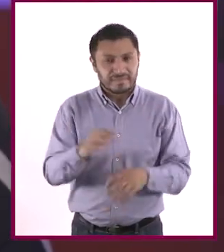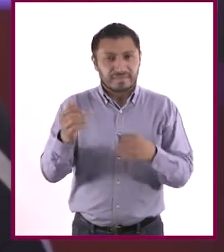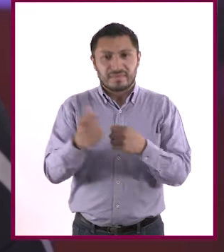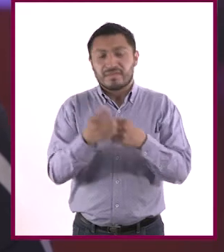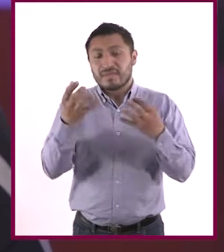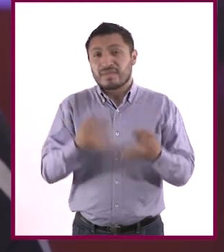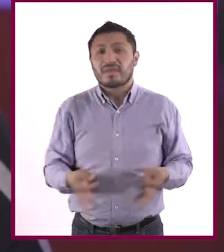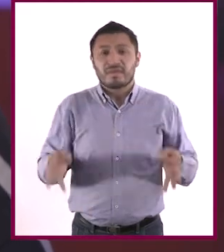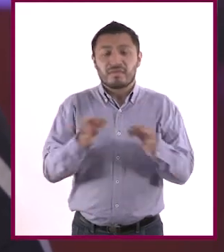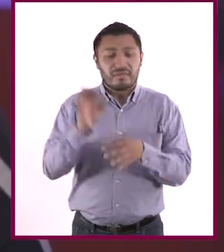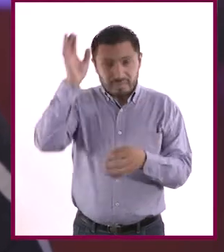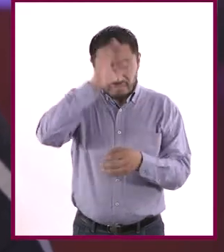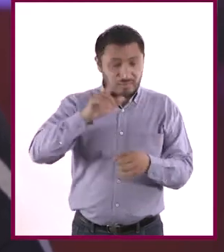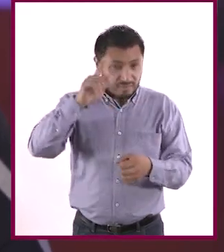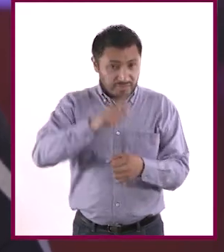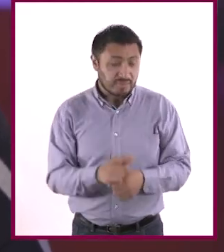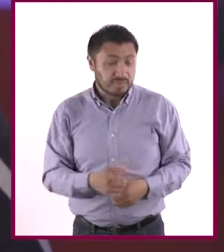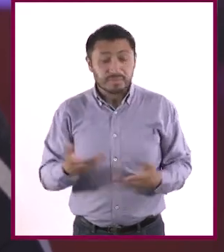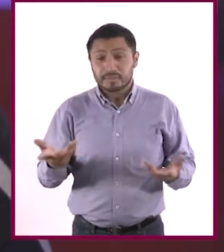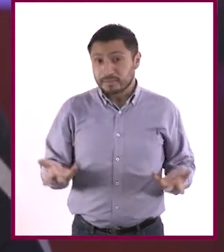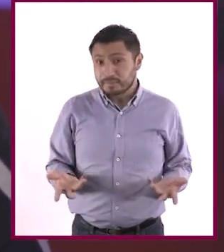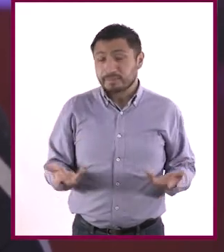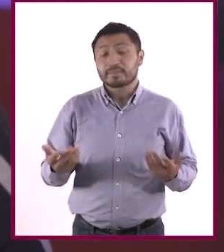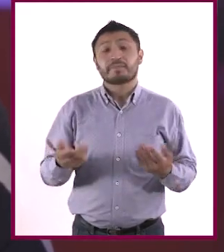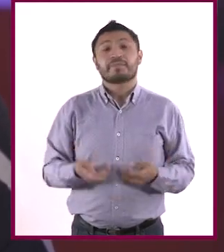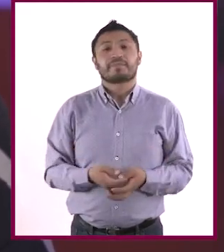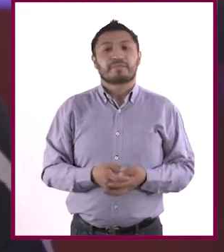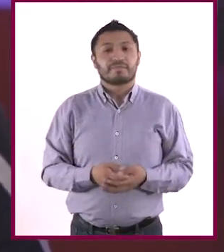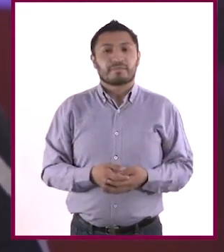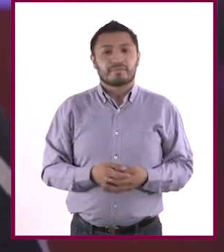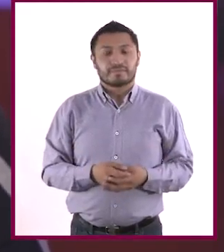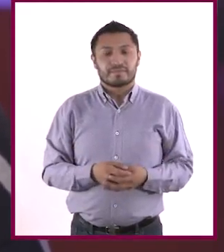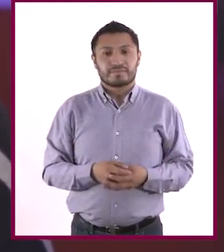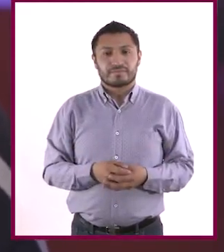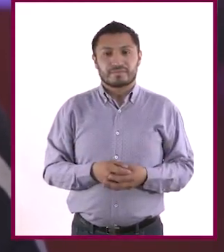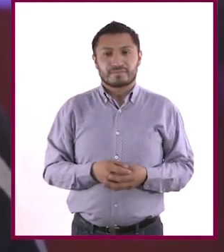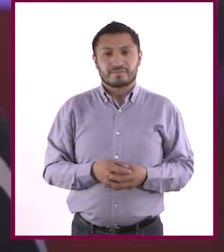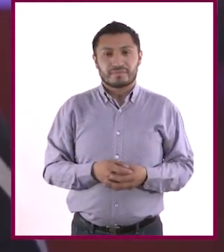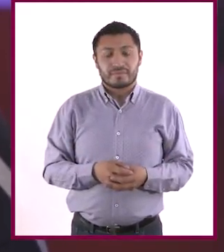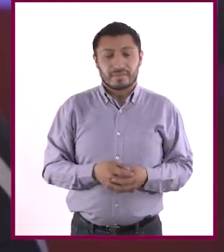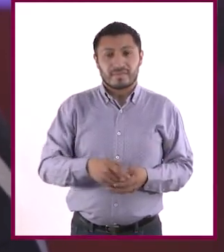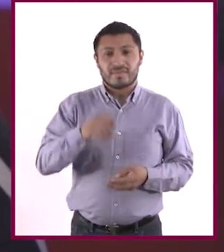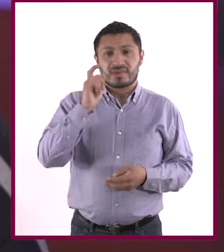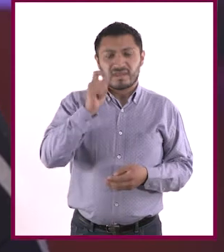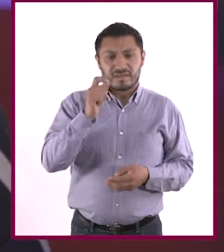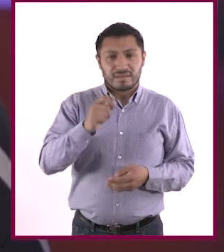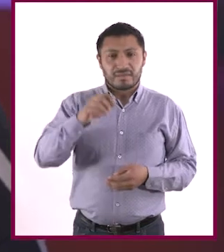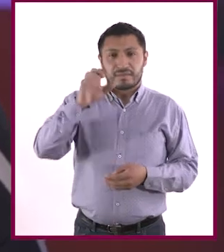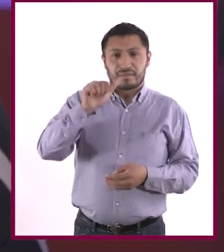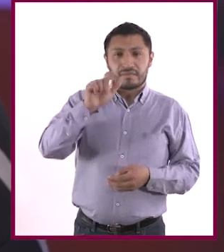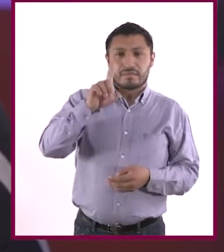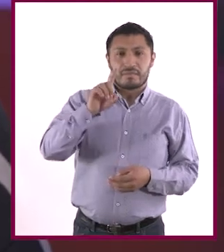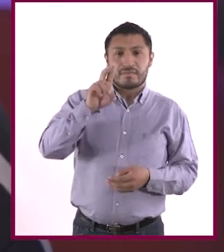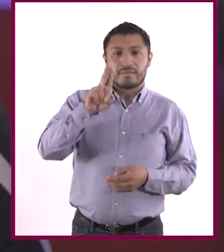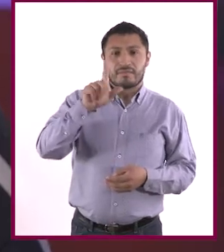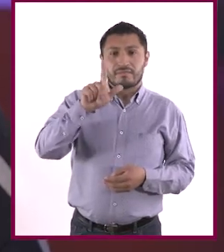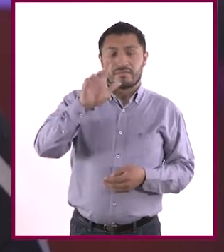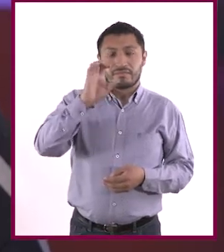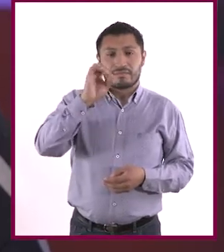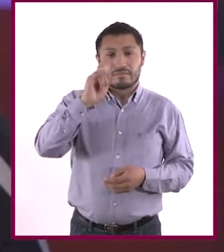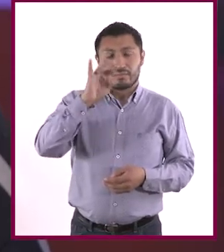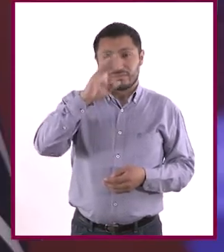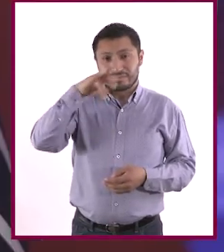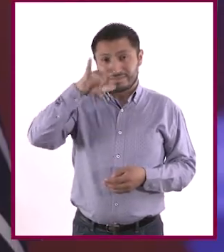nuestra cultura y ha ido moldeando muchas conductas sociales que no siempre son positivas: el adultocentrismo. ¿Has escuchado o te han dicho